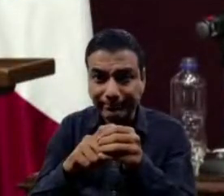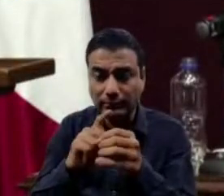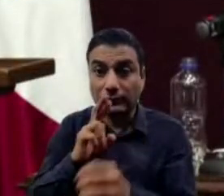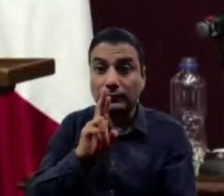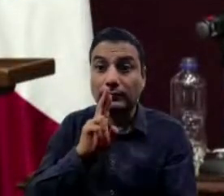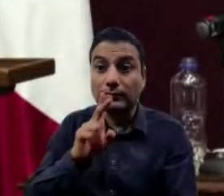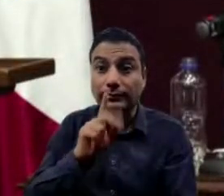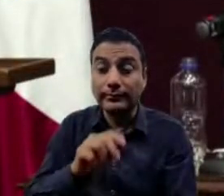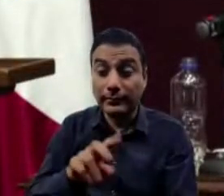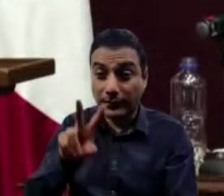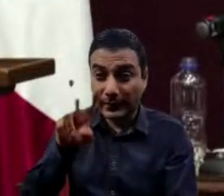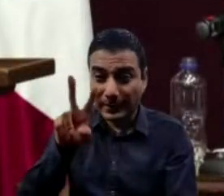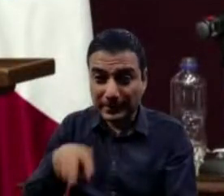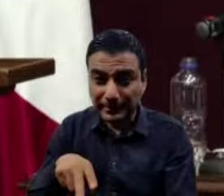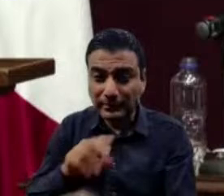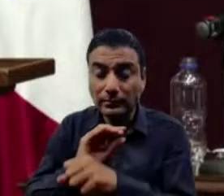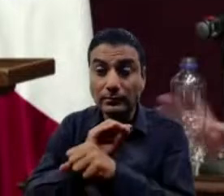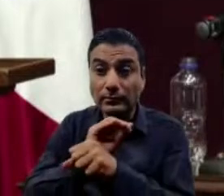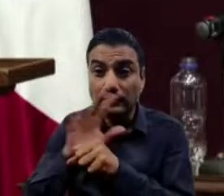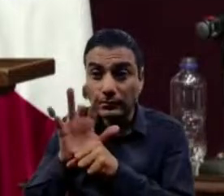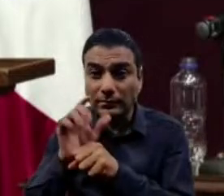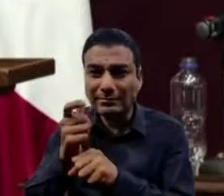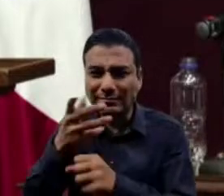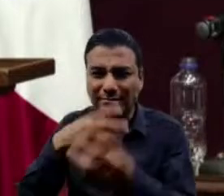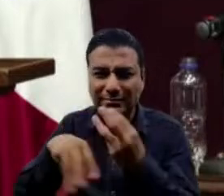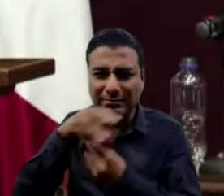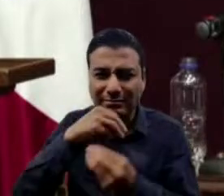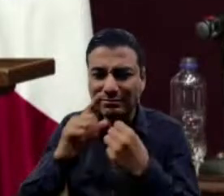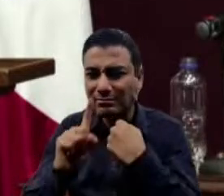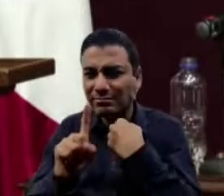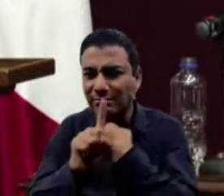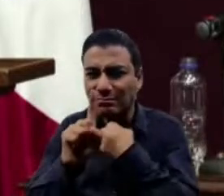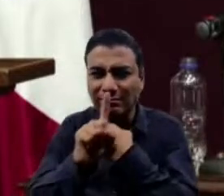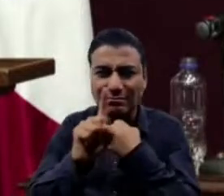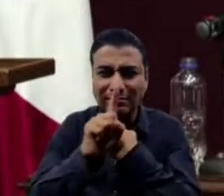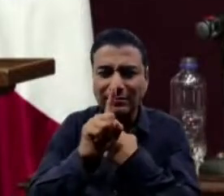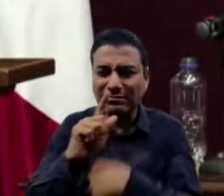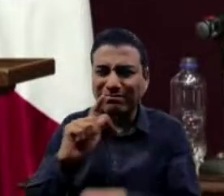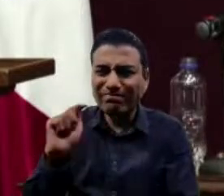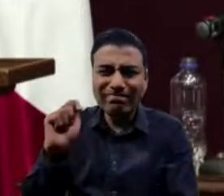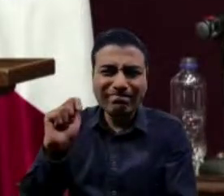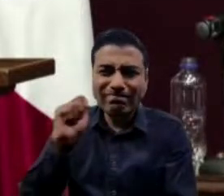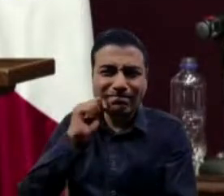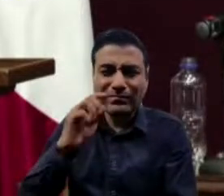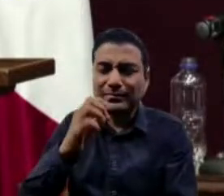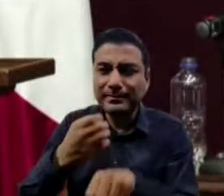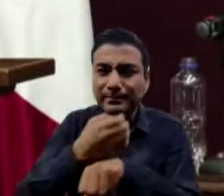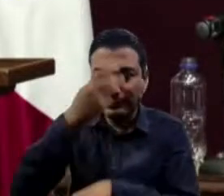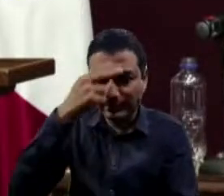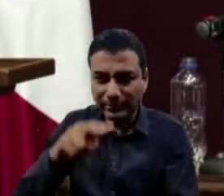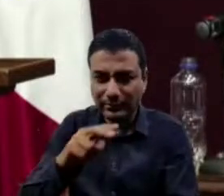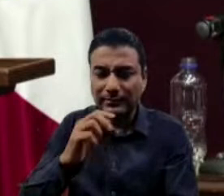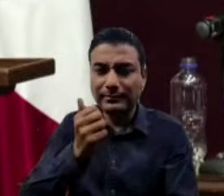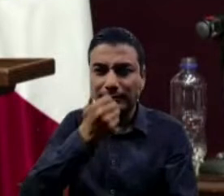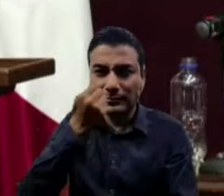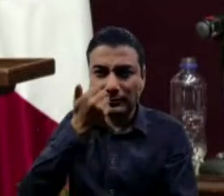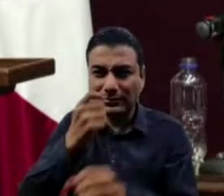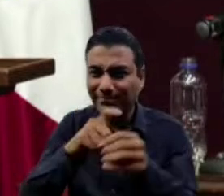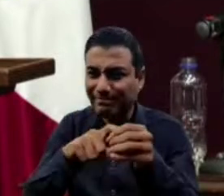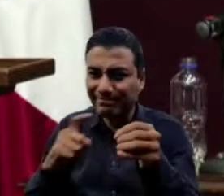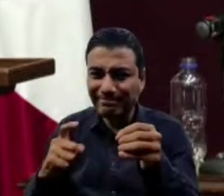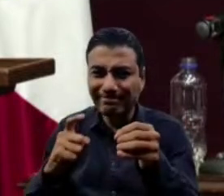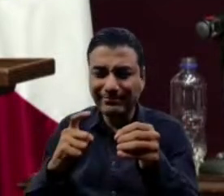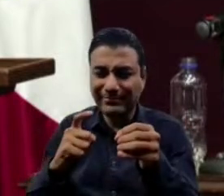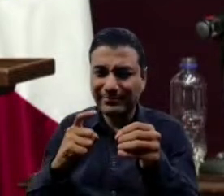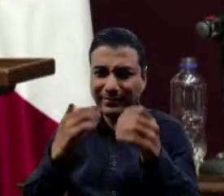sanitaria o cualquier otra eventualidad, la deserción escolar está ahí presente y debemos de tomar acciones